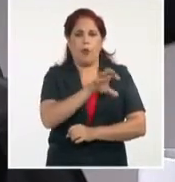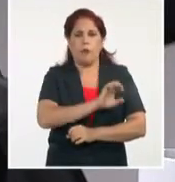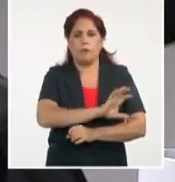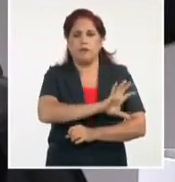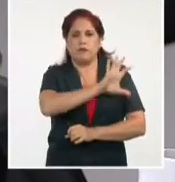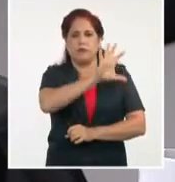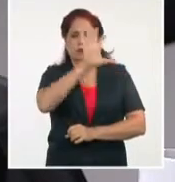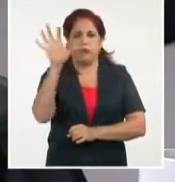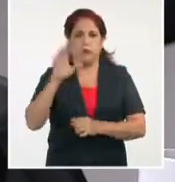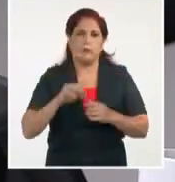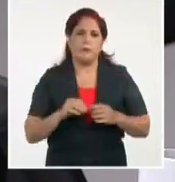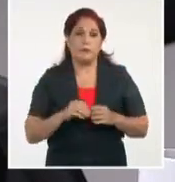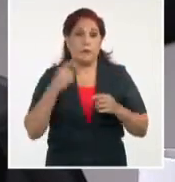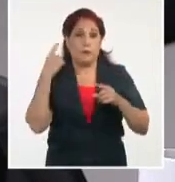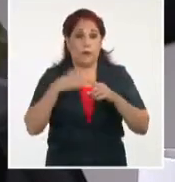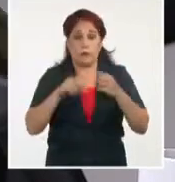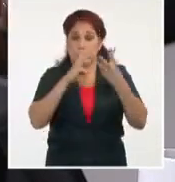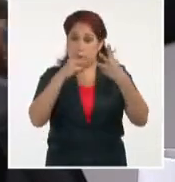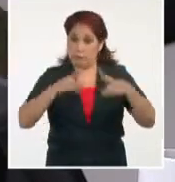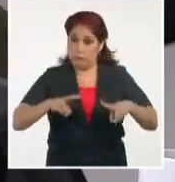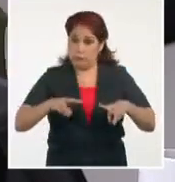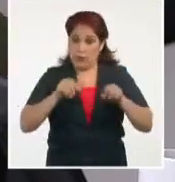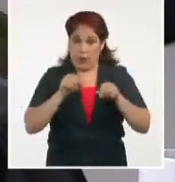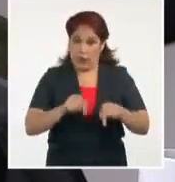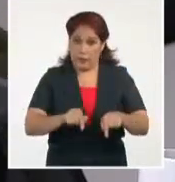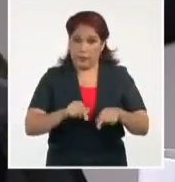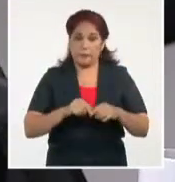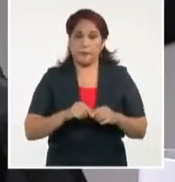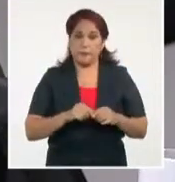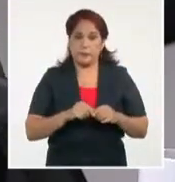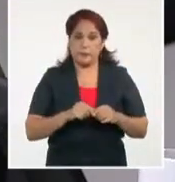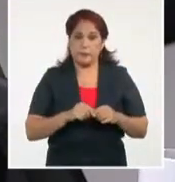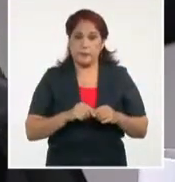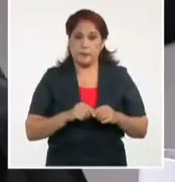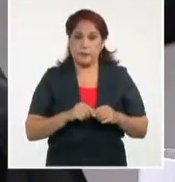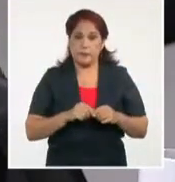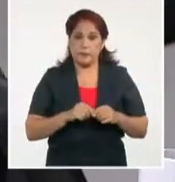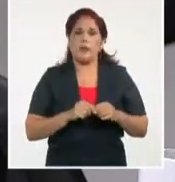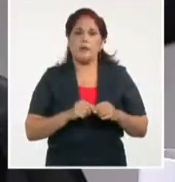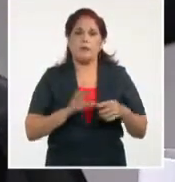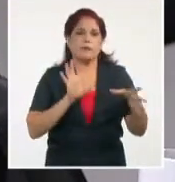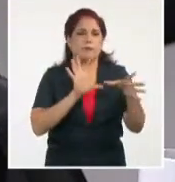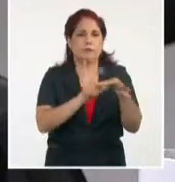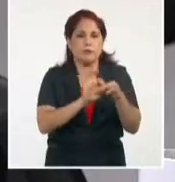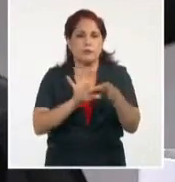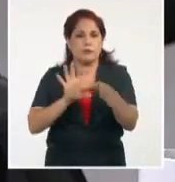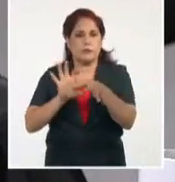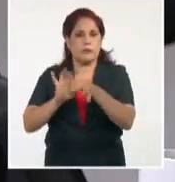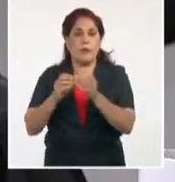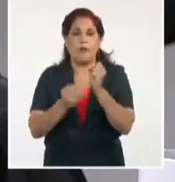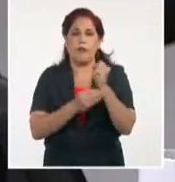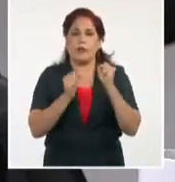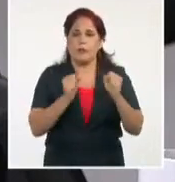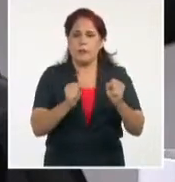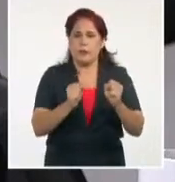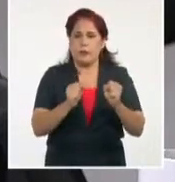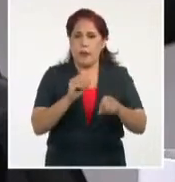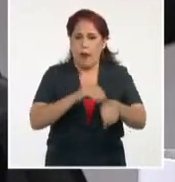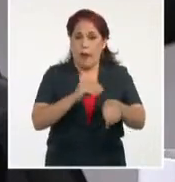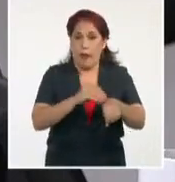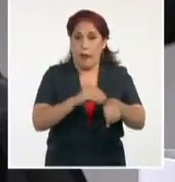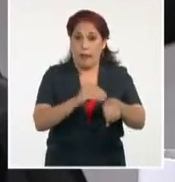a los flujos de información. Ahora todo viene encadenado, el fortalecimiento de los sistemas de alerta